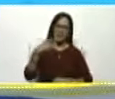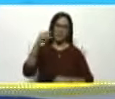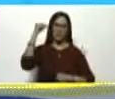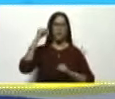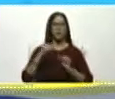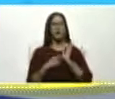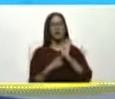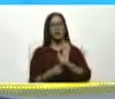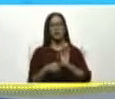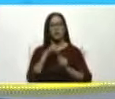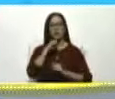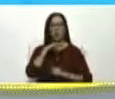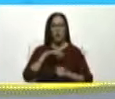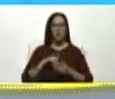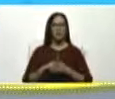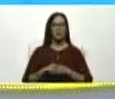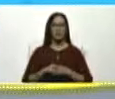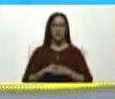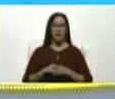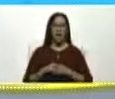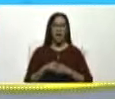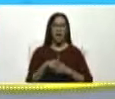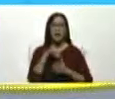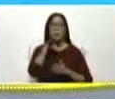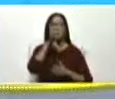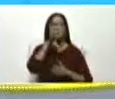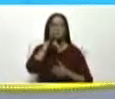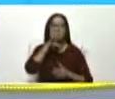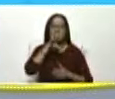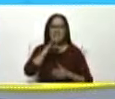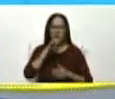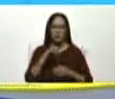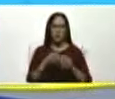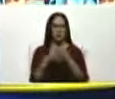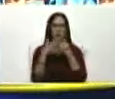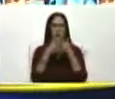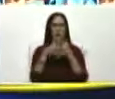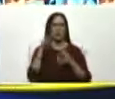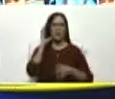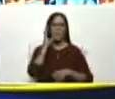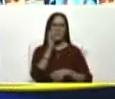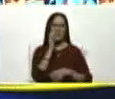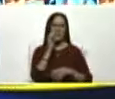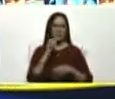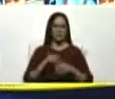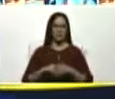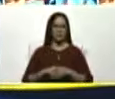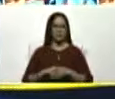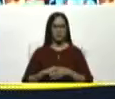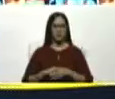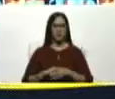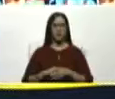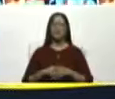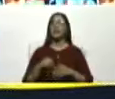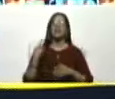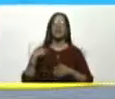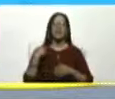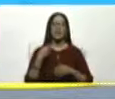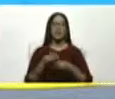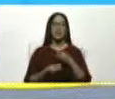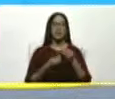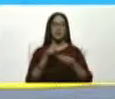histórica al cachorro del imperialismo Capriles Radosky, que lo habían tenido preparando 15 años.